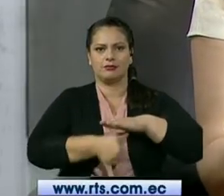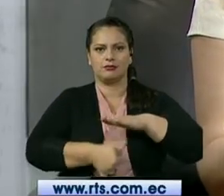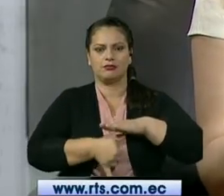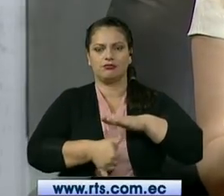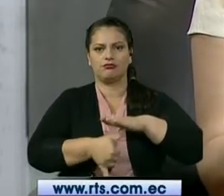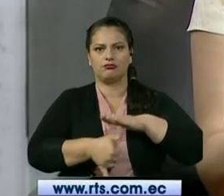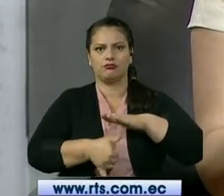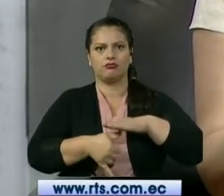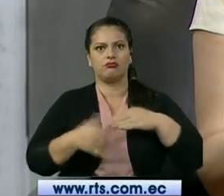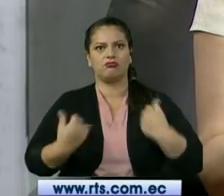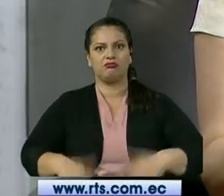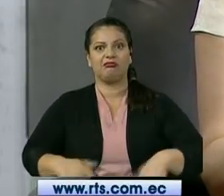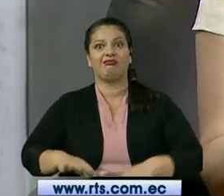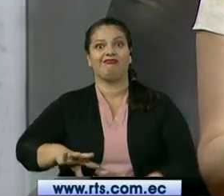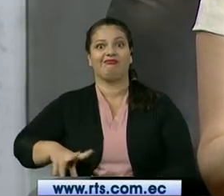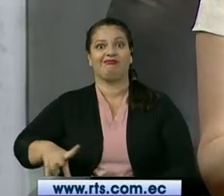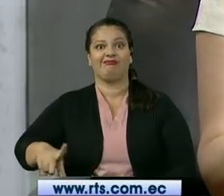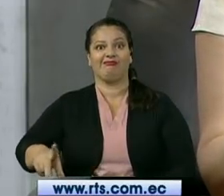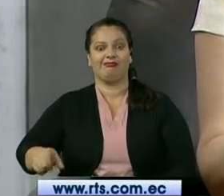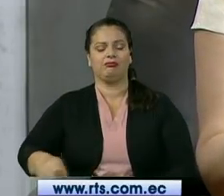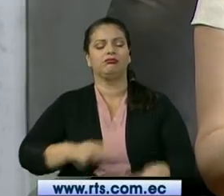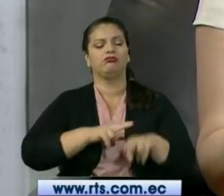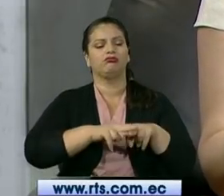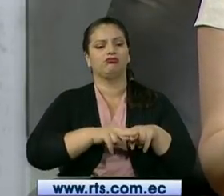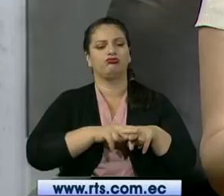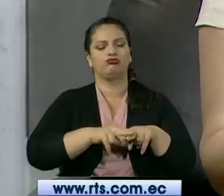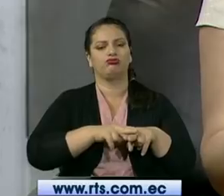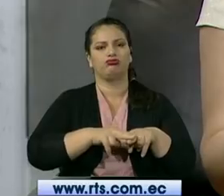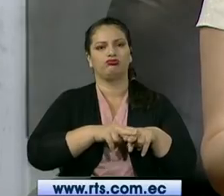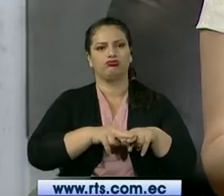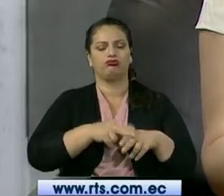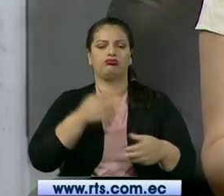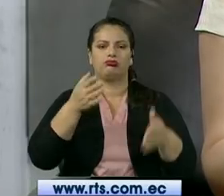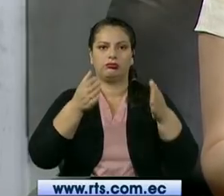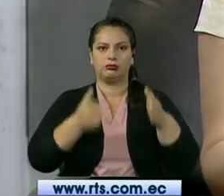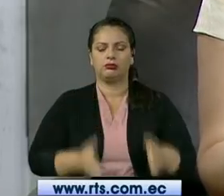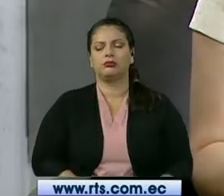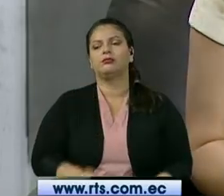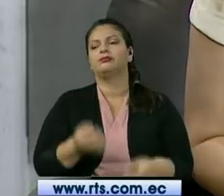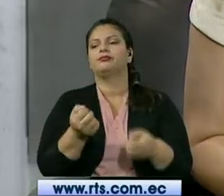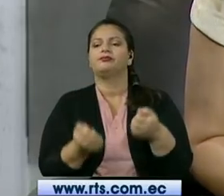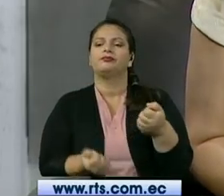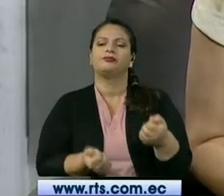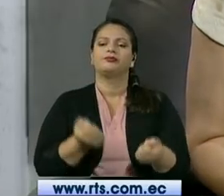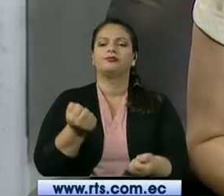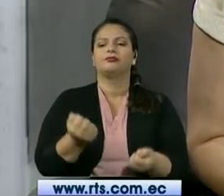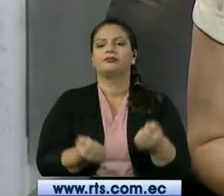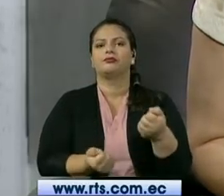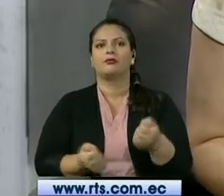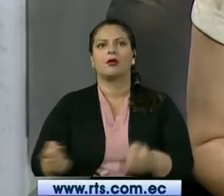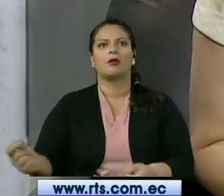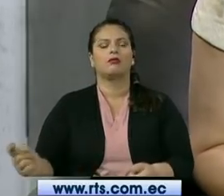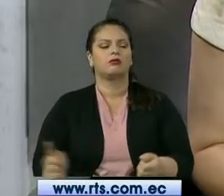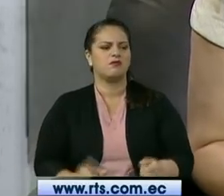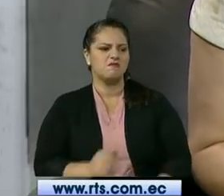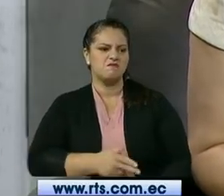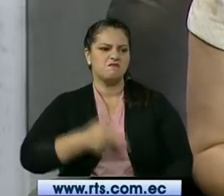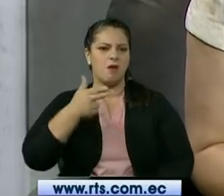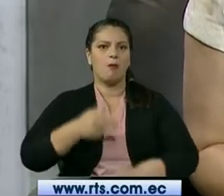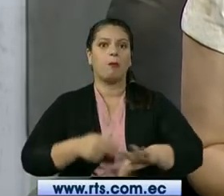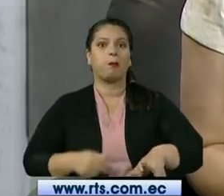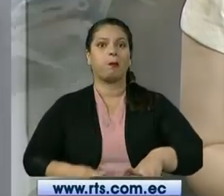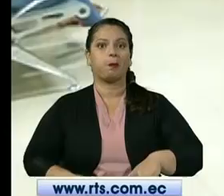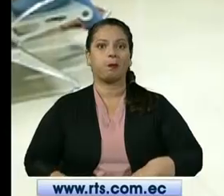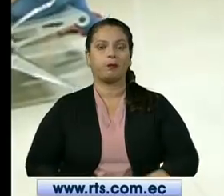taxista. El procedimiento policial se llevó a cabo esta madrugada en el centro de Guayaquil.